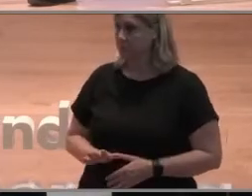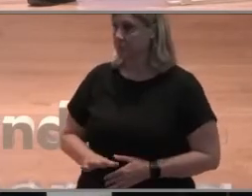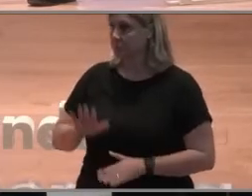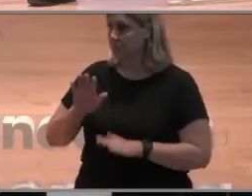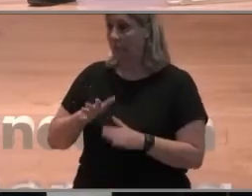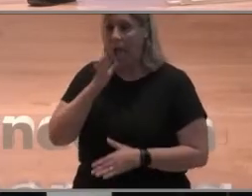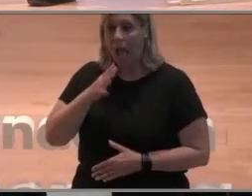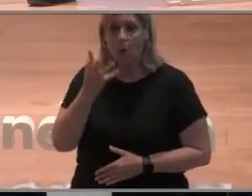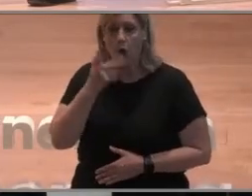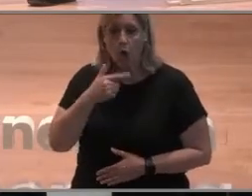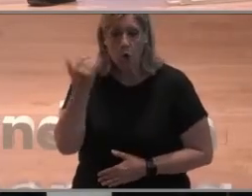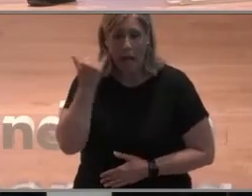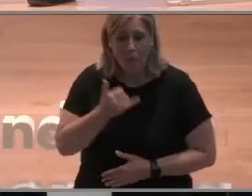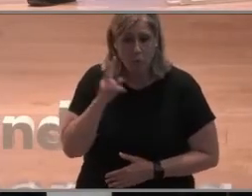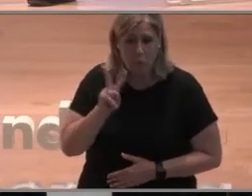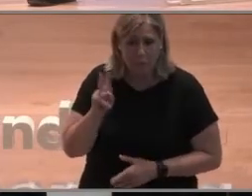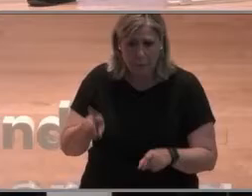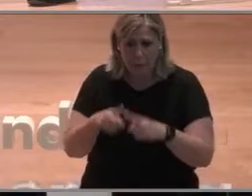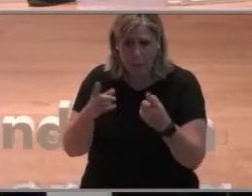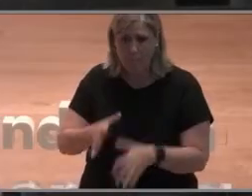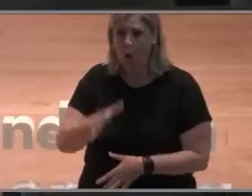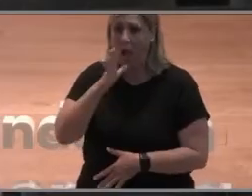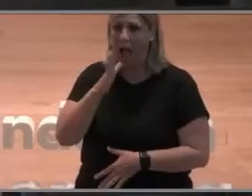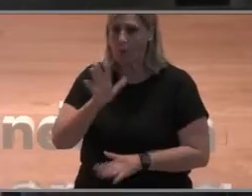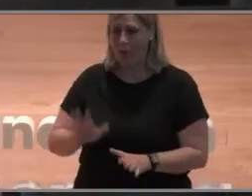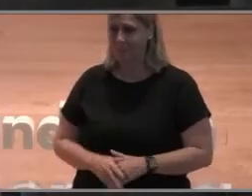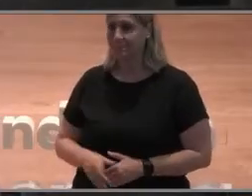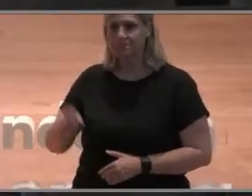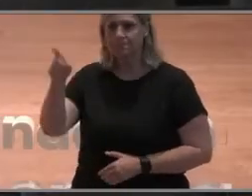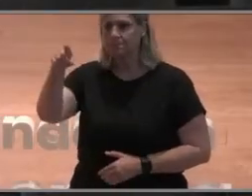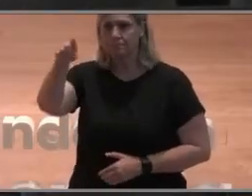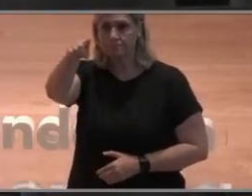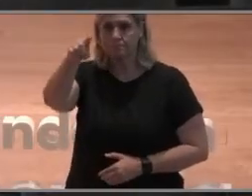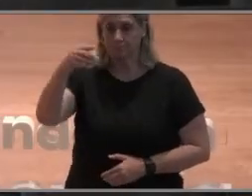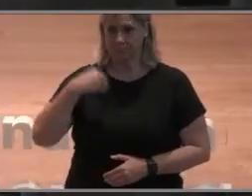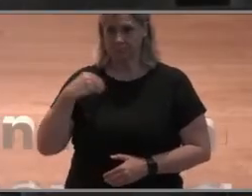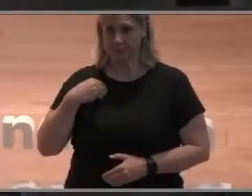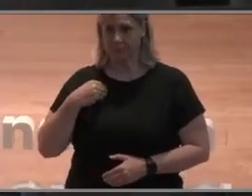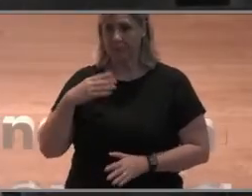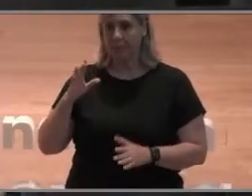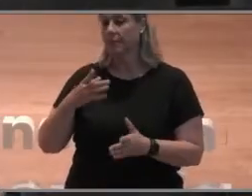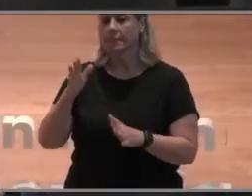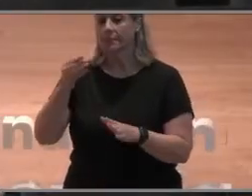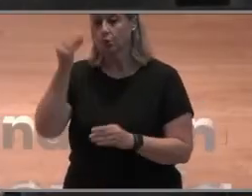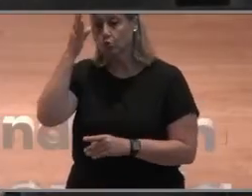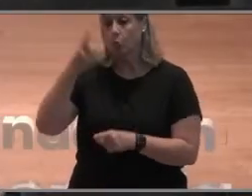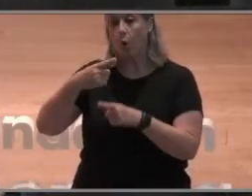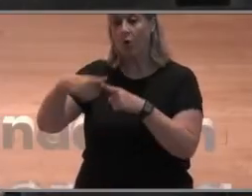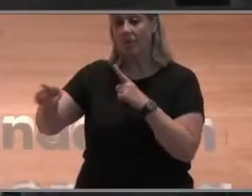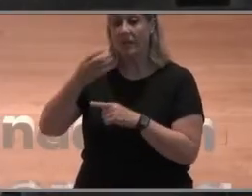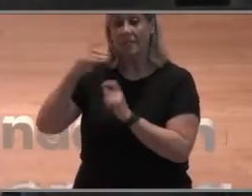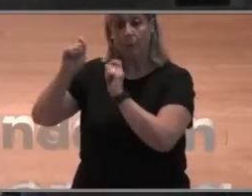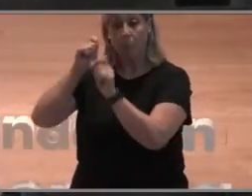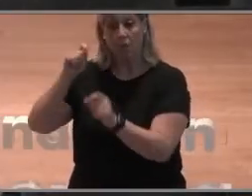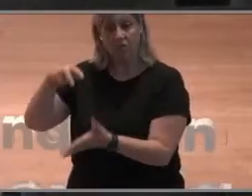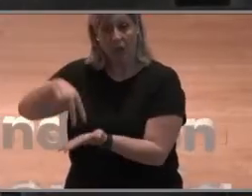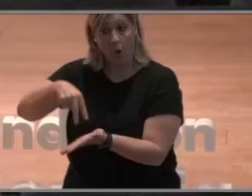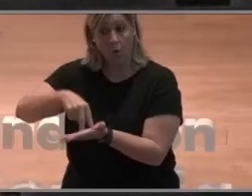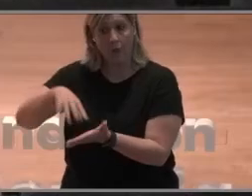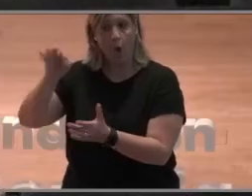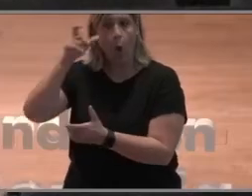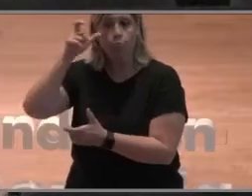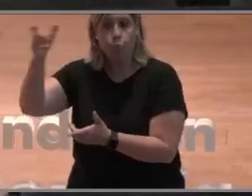pero... Creo que por ahí había otra pregunta. Yo entiendo que no es lo mismo estar en Zaragoza y su entorno que estar en un pueblo, Oropesa de